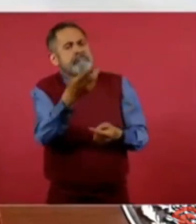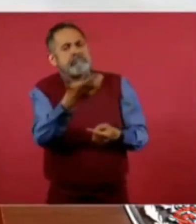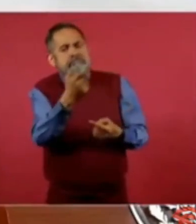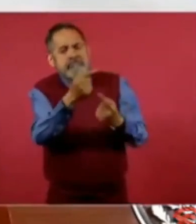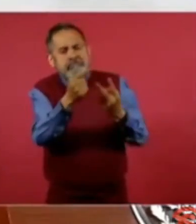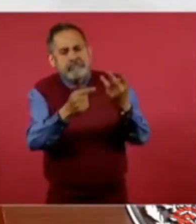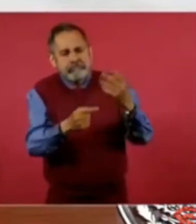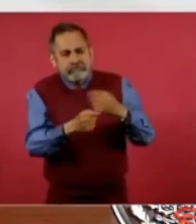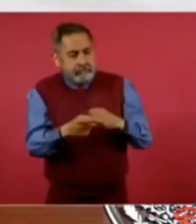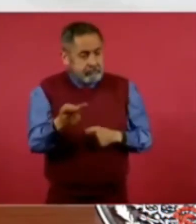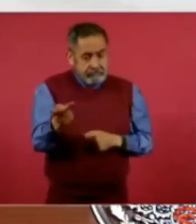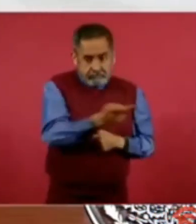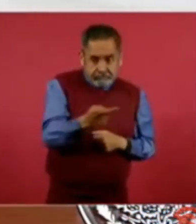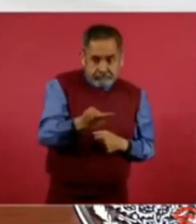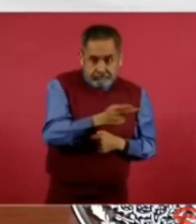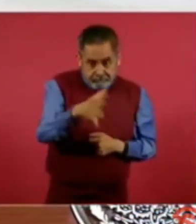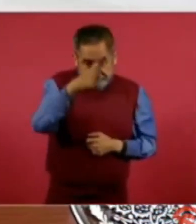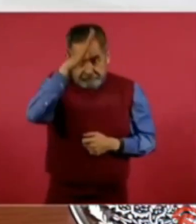hubo un